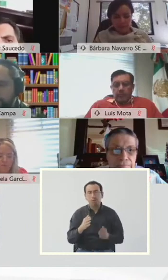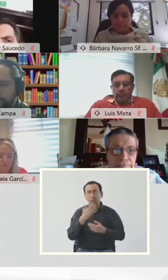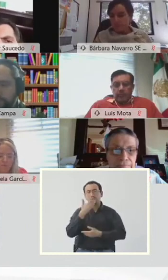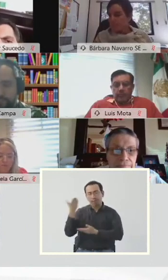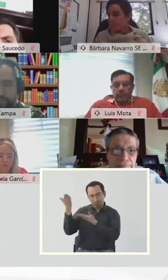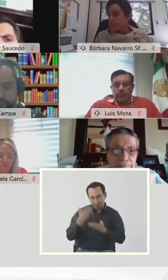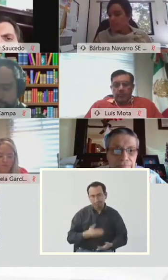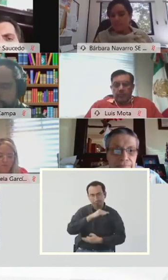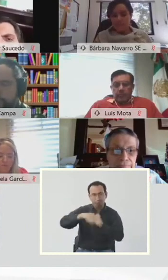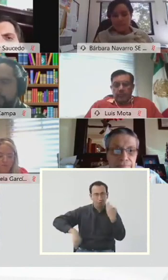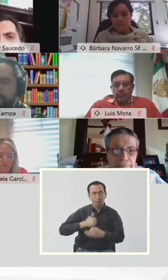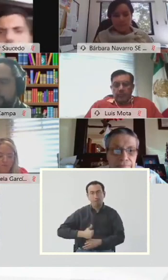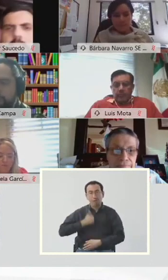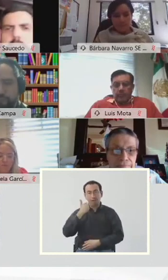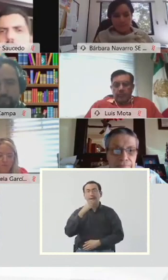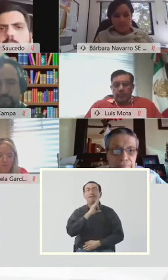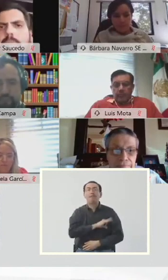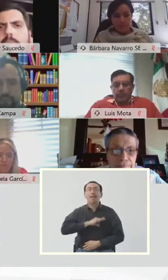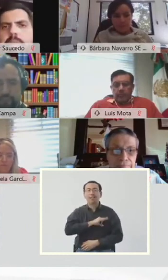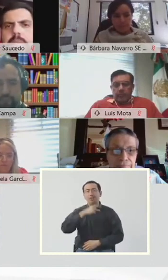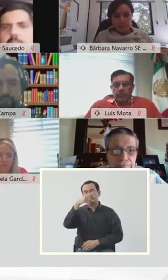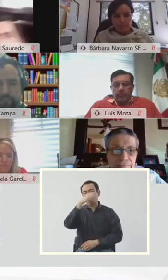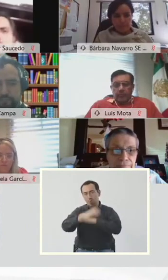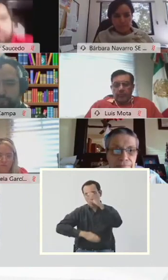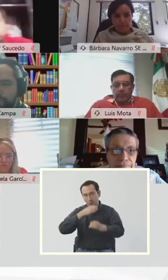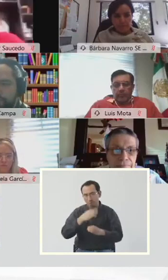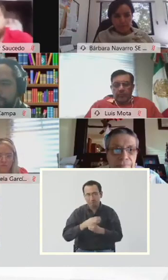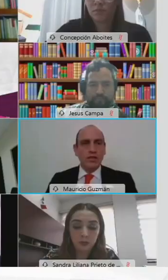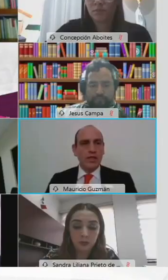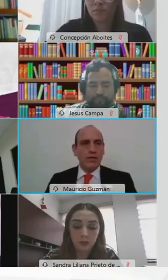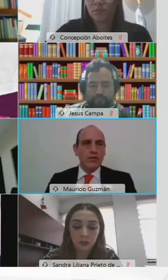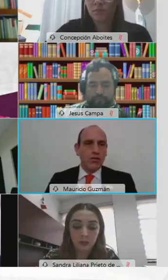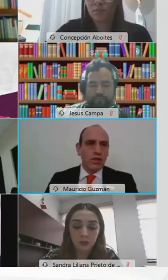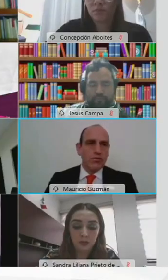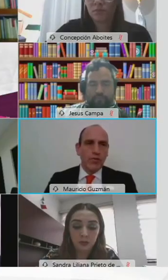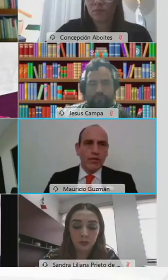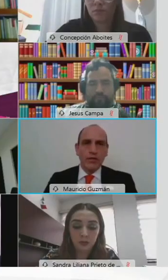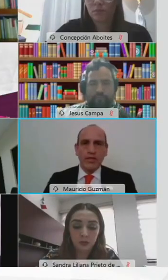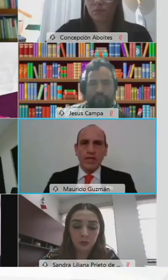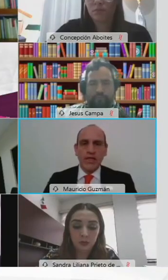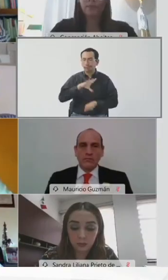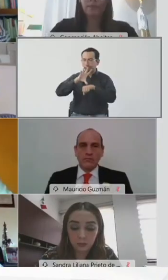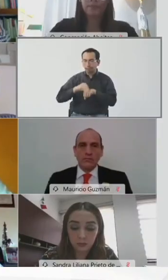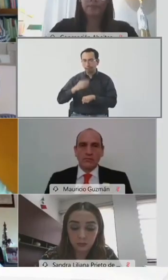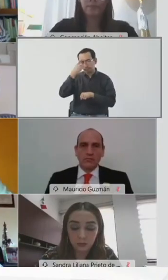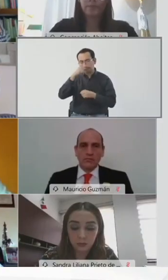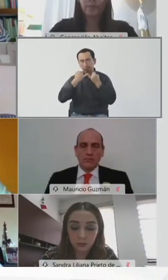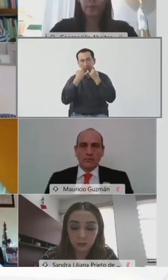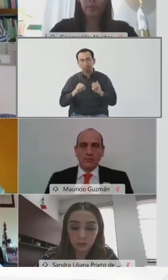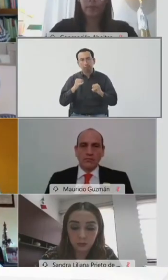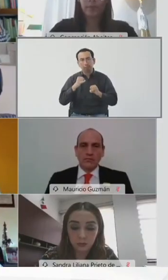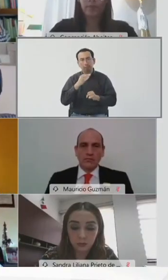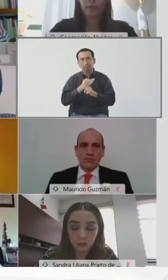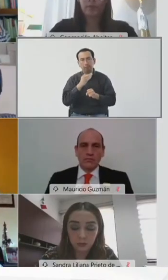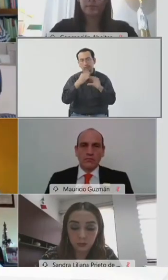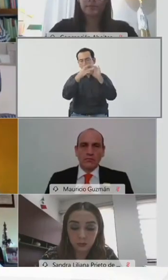Belmonte, y aprovechando, feliz cumpleaños, que es hoy el cumpleaños del licenciado Belmonte. Muchas gracias. Para el Sistema de Noticias de TV Guanajuato, con imágenes de